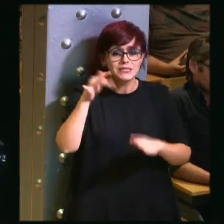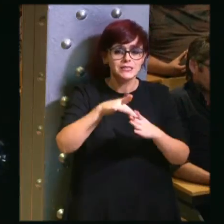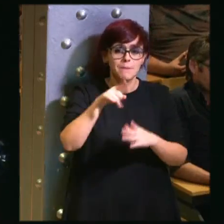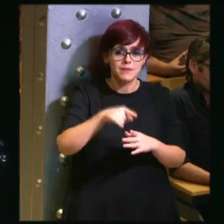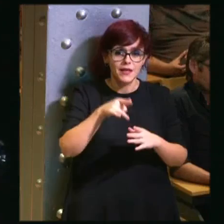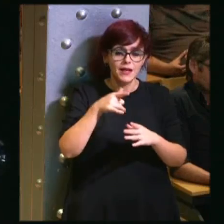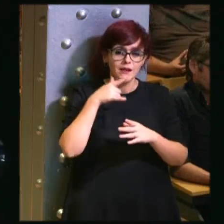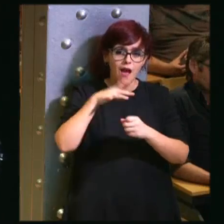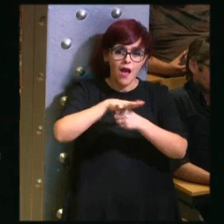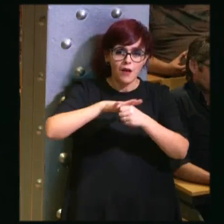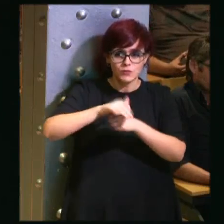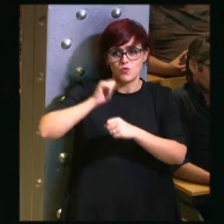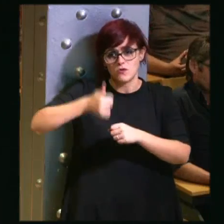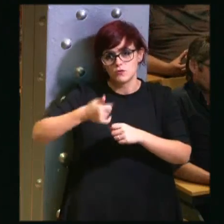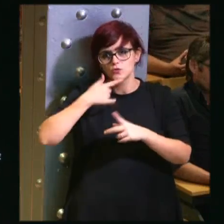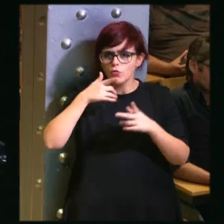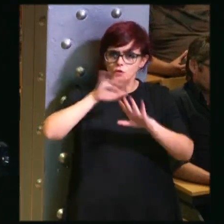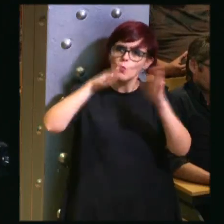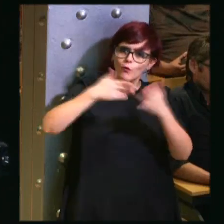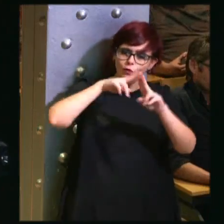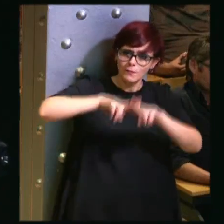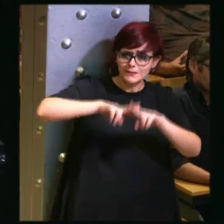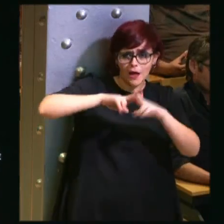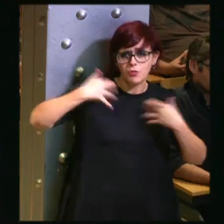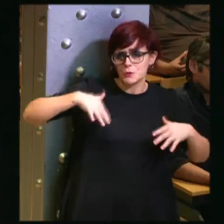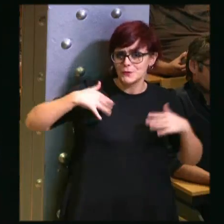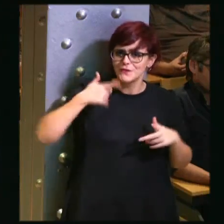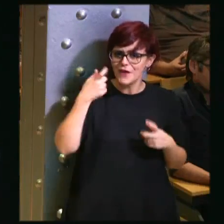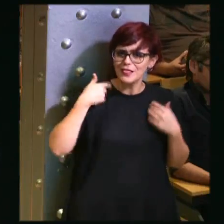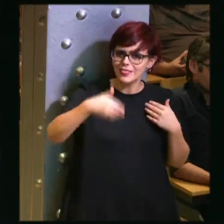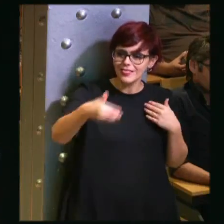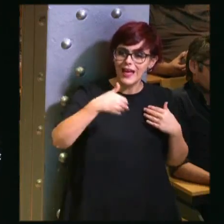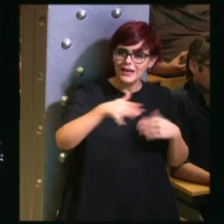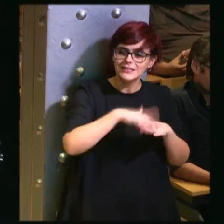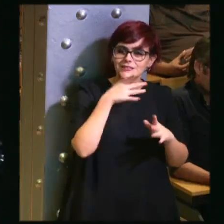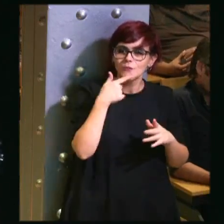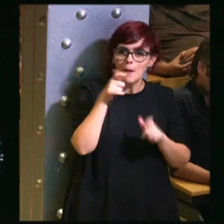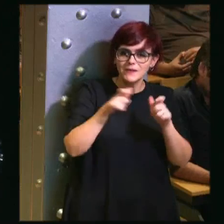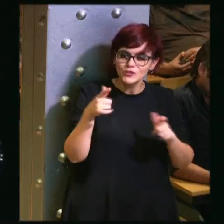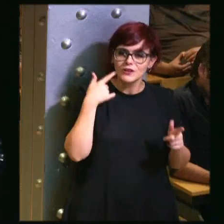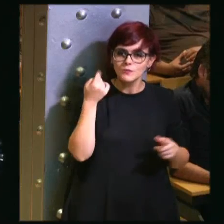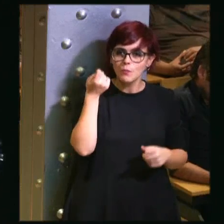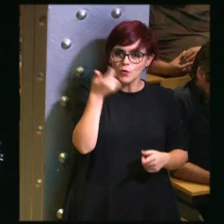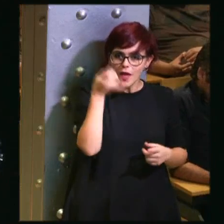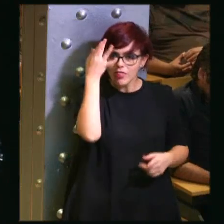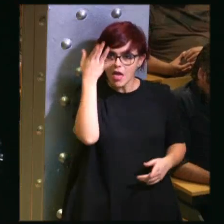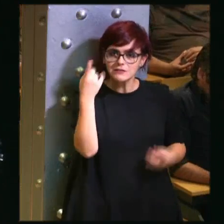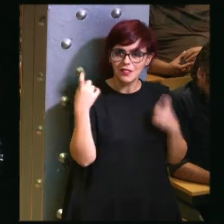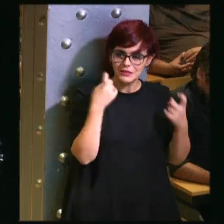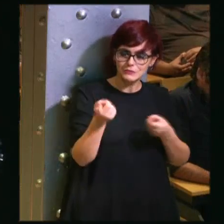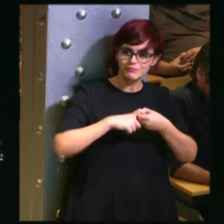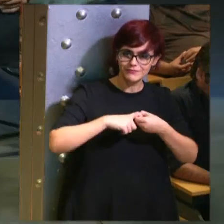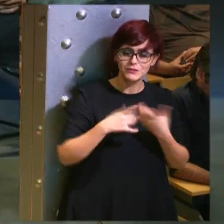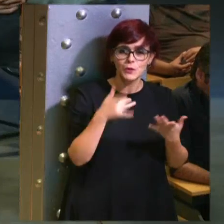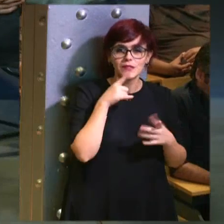inmersivas, más realistas y demás, pues tenemos un mundo de investigación infinito y es el momento de que la gente se empiece a aportar buenas ideas ahí. O sea, que